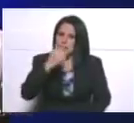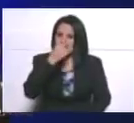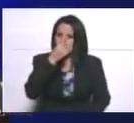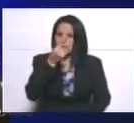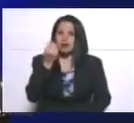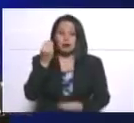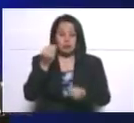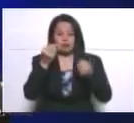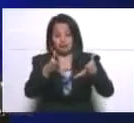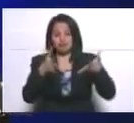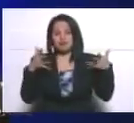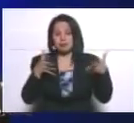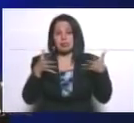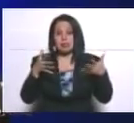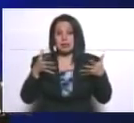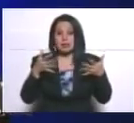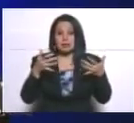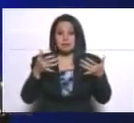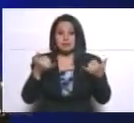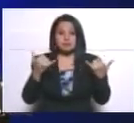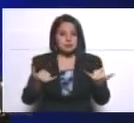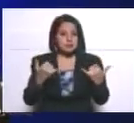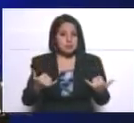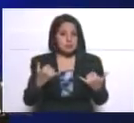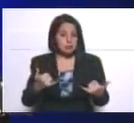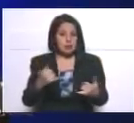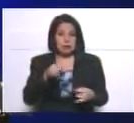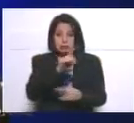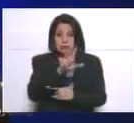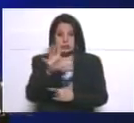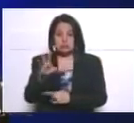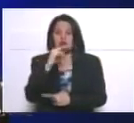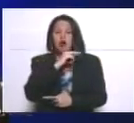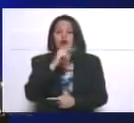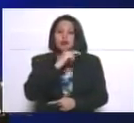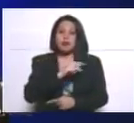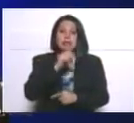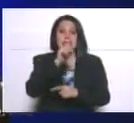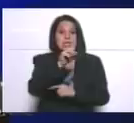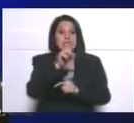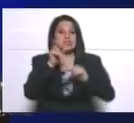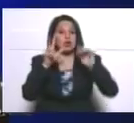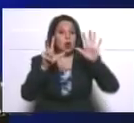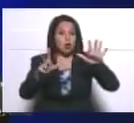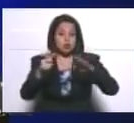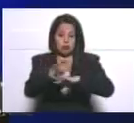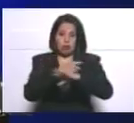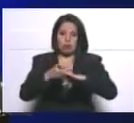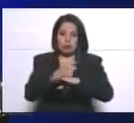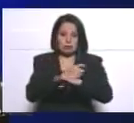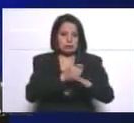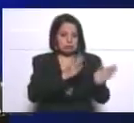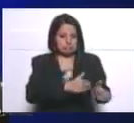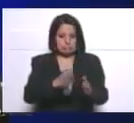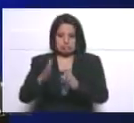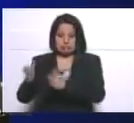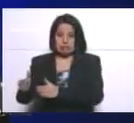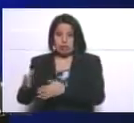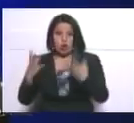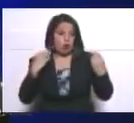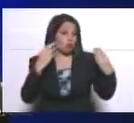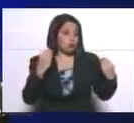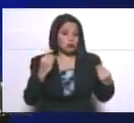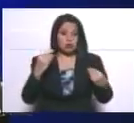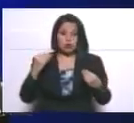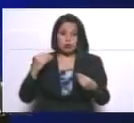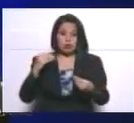la victoria que obtuvimos, la gran victoria que obtuvimos el 15 de octubre con 18 gobernaciones, ya hay muchos capitales que